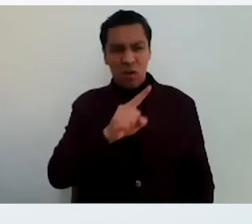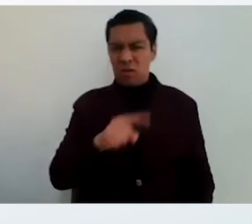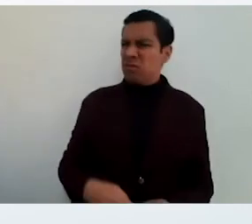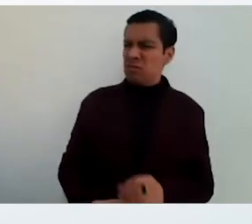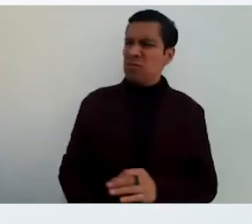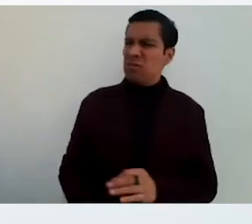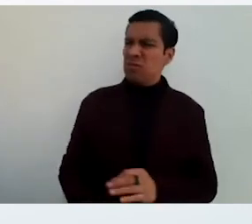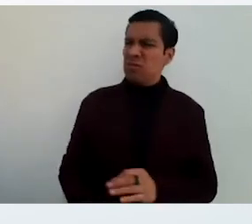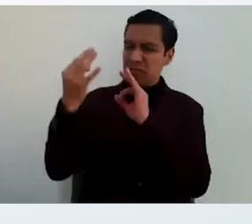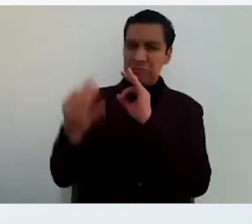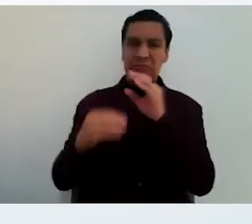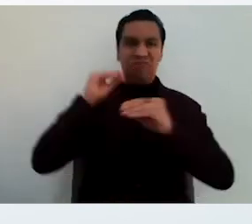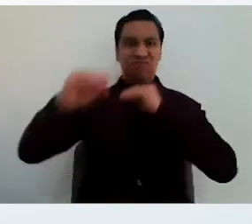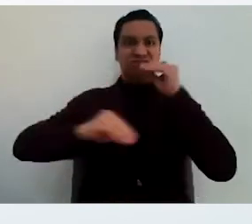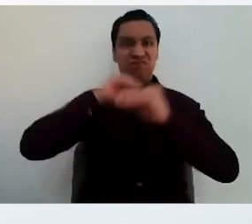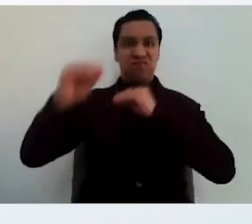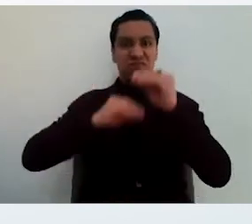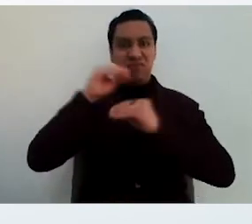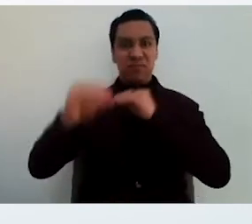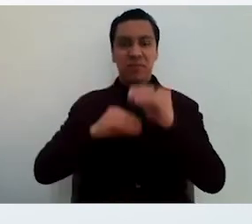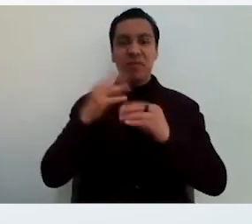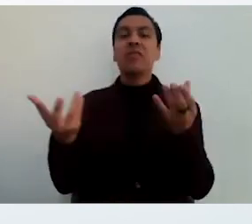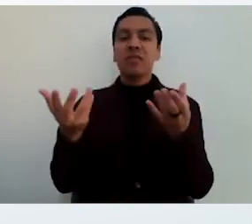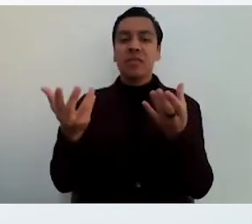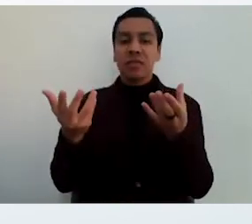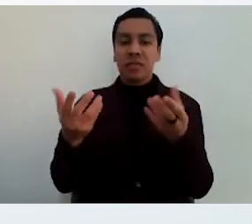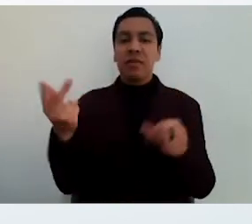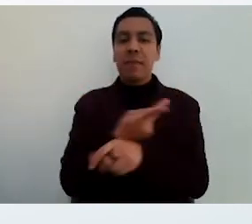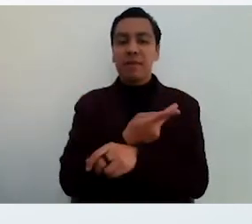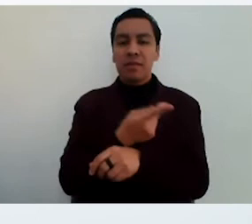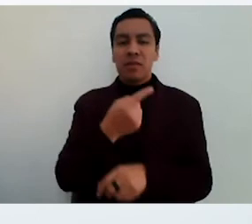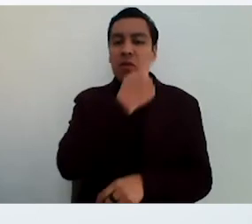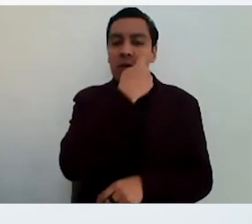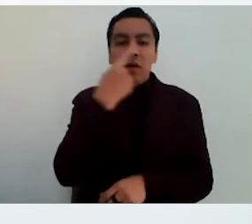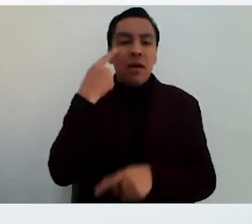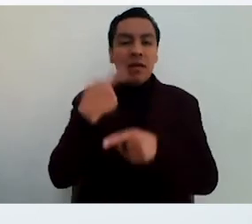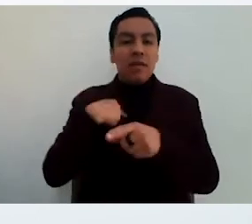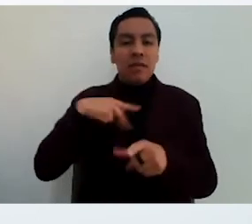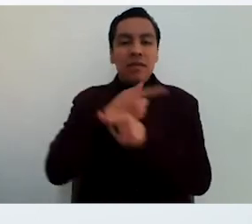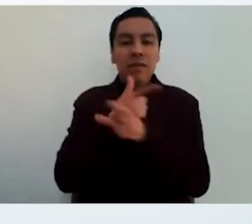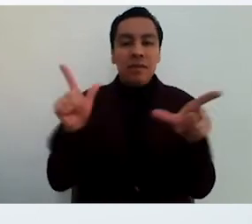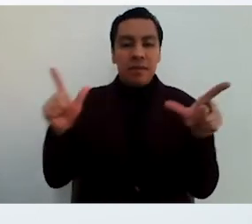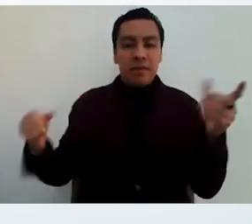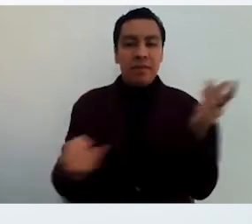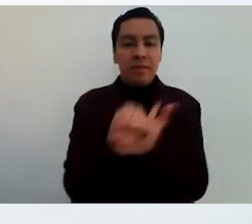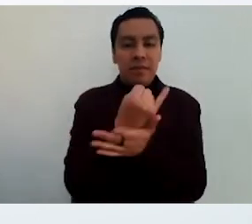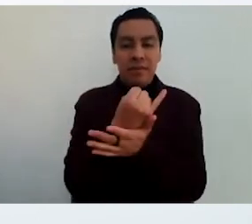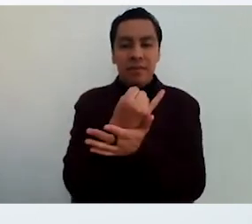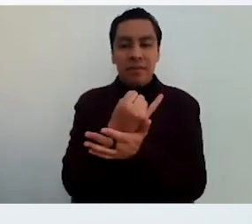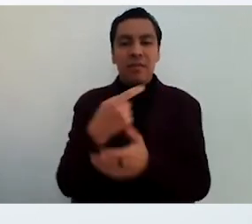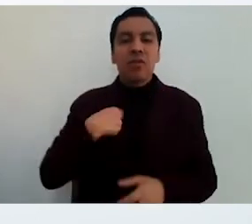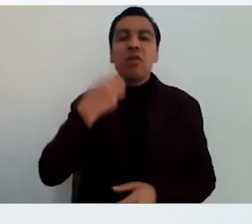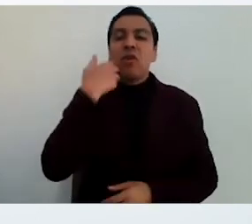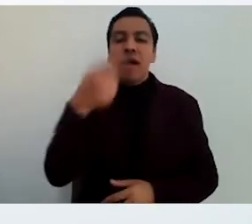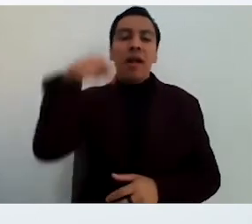de conflictos porque no me dejó hacer mi voluntad. Y mi voluntad puede representar la posibilidad